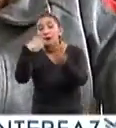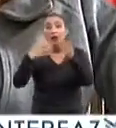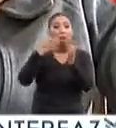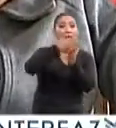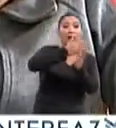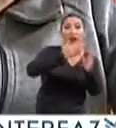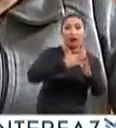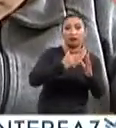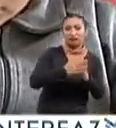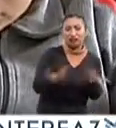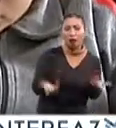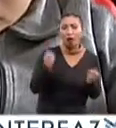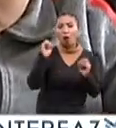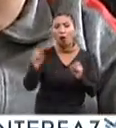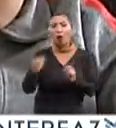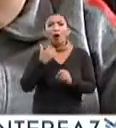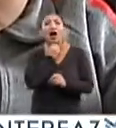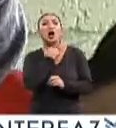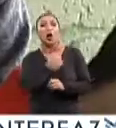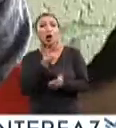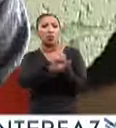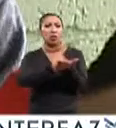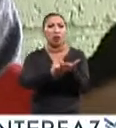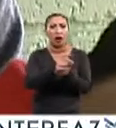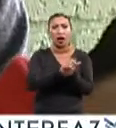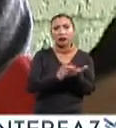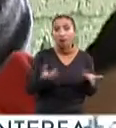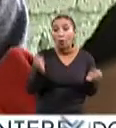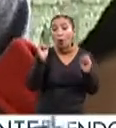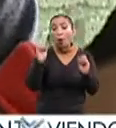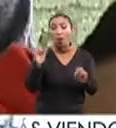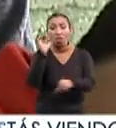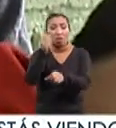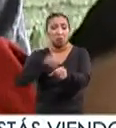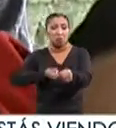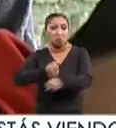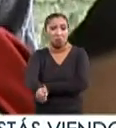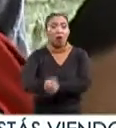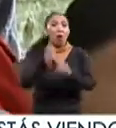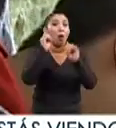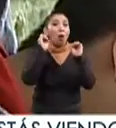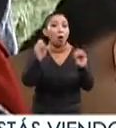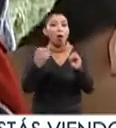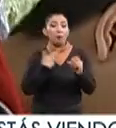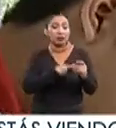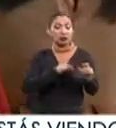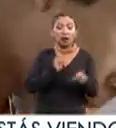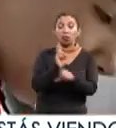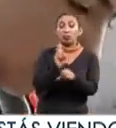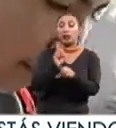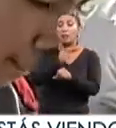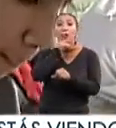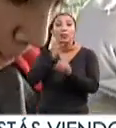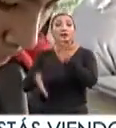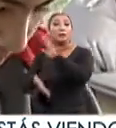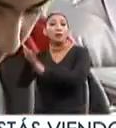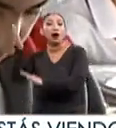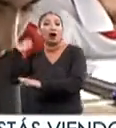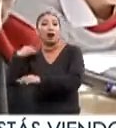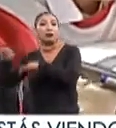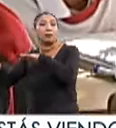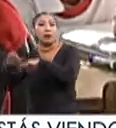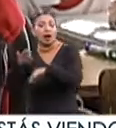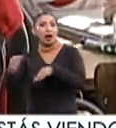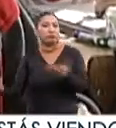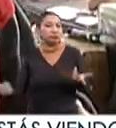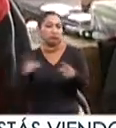casa a vivir, que haya consumo de alcohol o drogas, que sufran maltrato, que tengan cuidadores y sus padres no se involucren en la